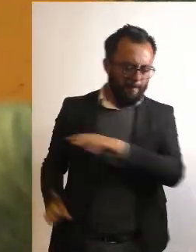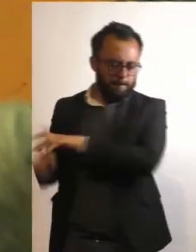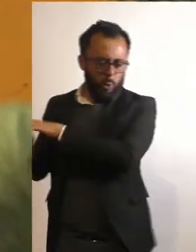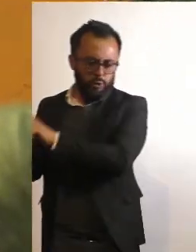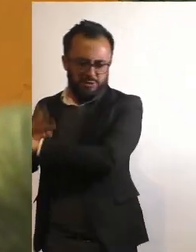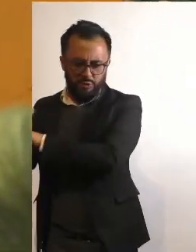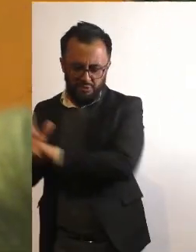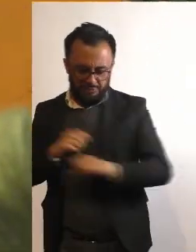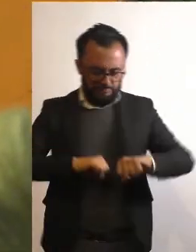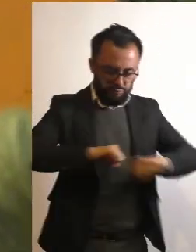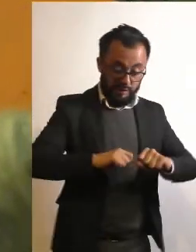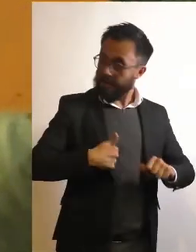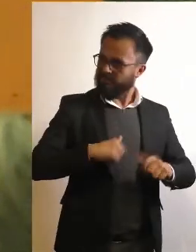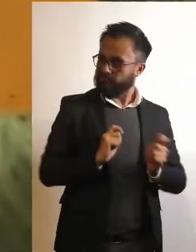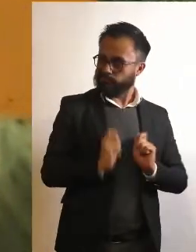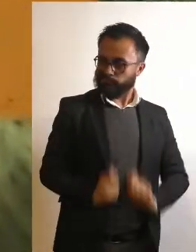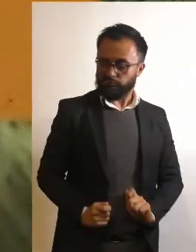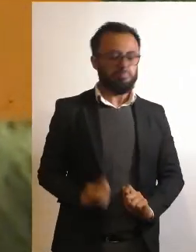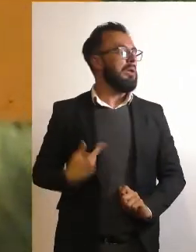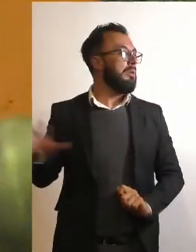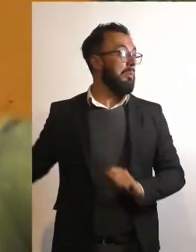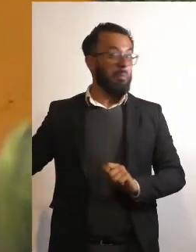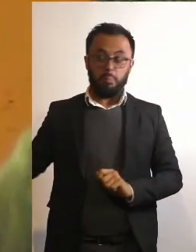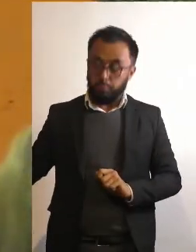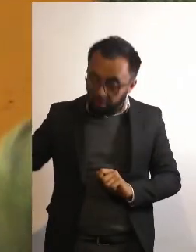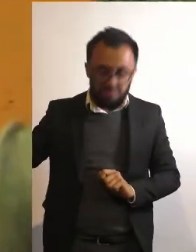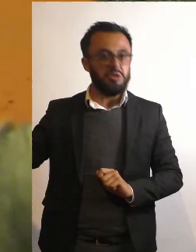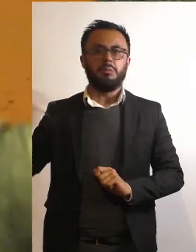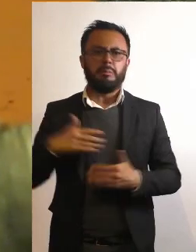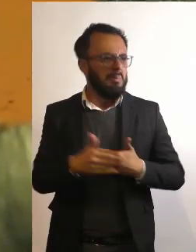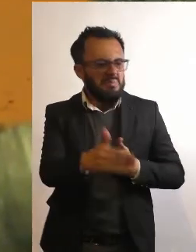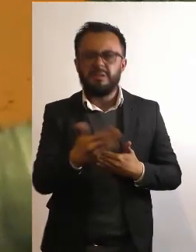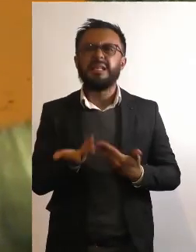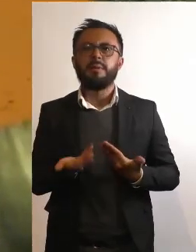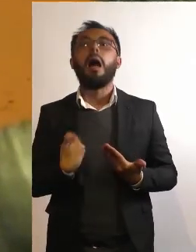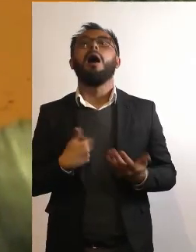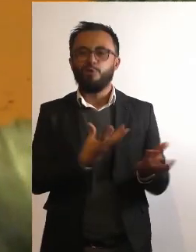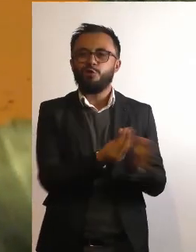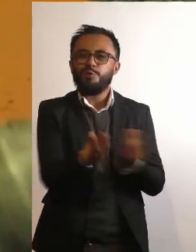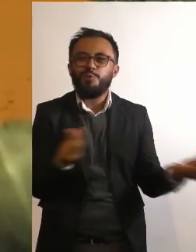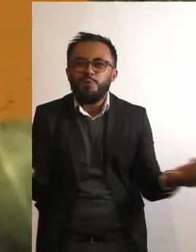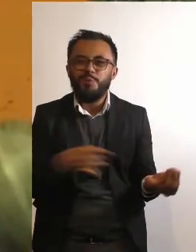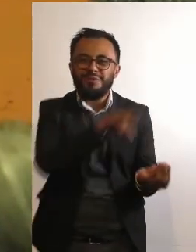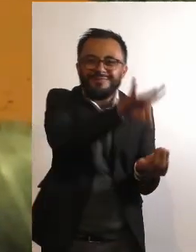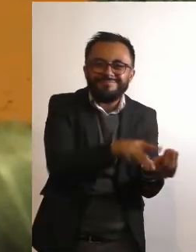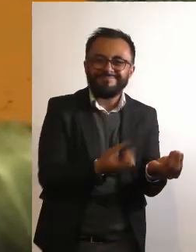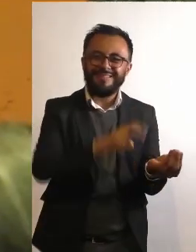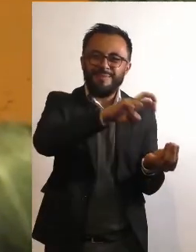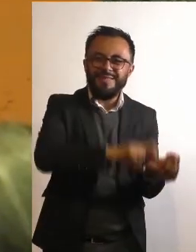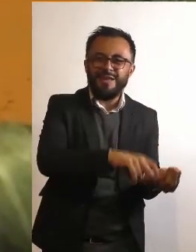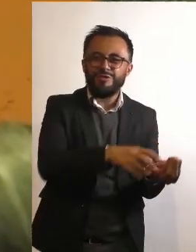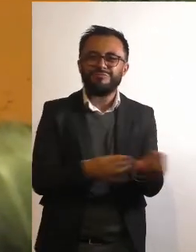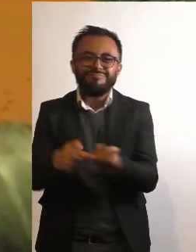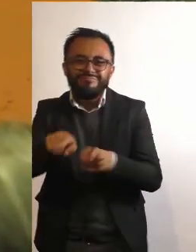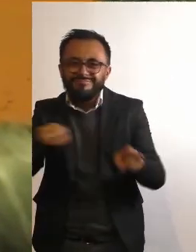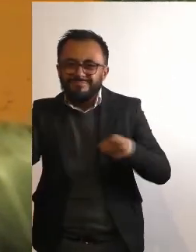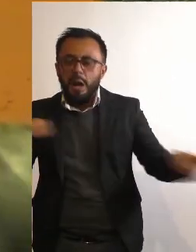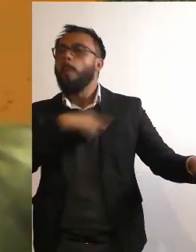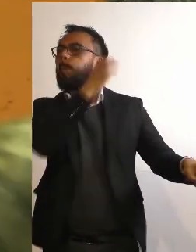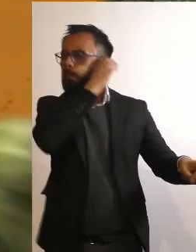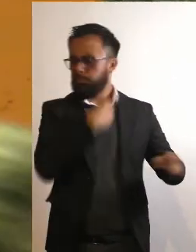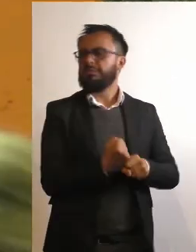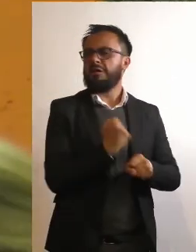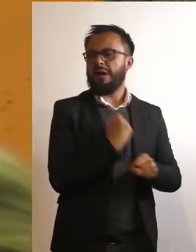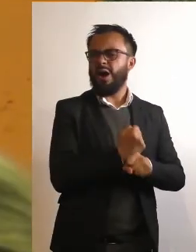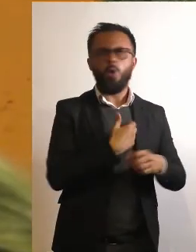¿qué está pasando? Hay semilleros que están trabajando esos temas. Hay jóvenes trabajando con equipos interdisciplinares,